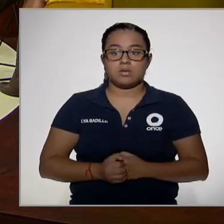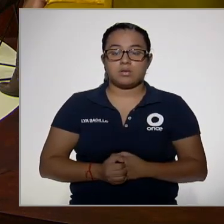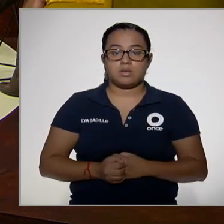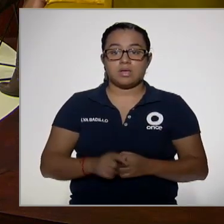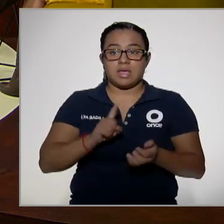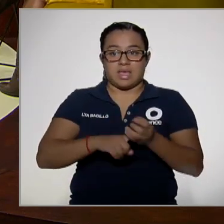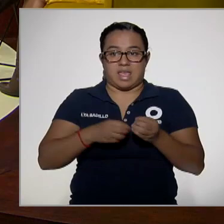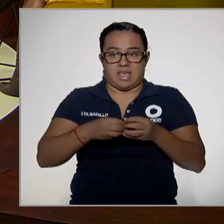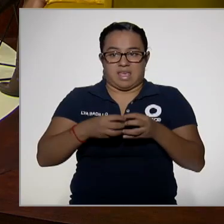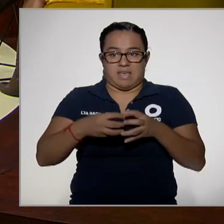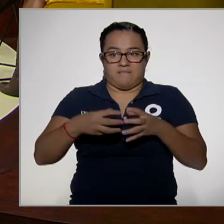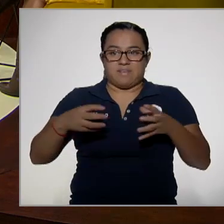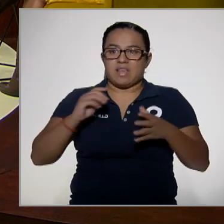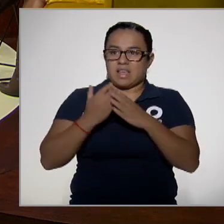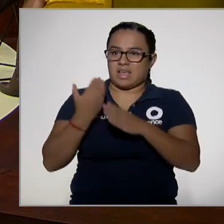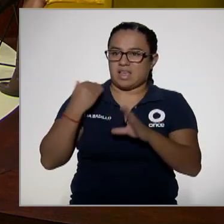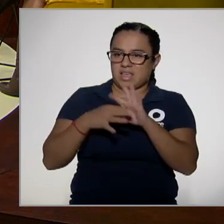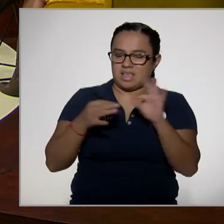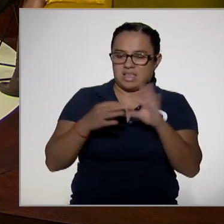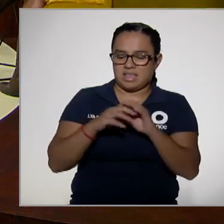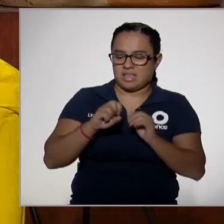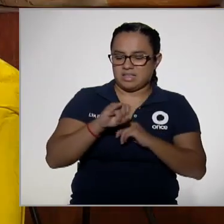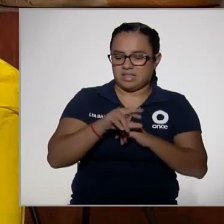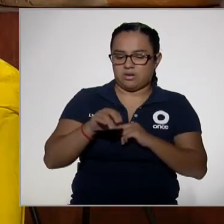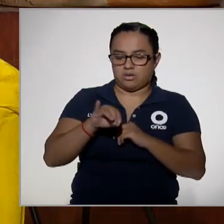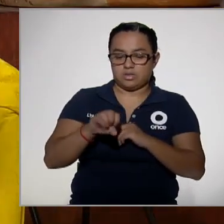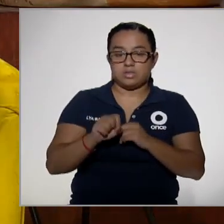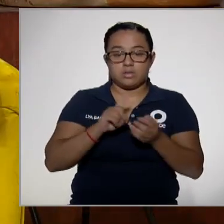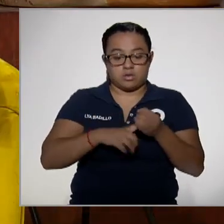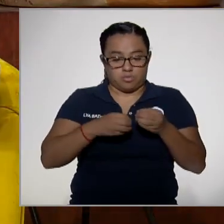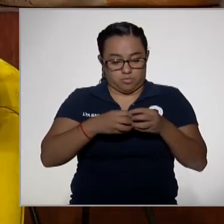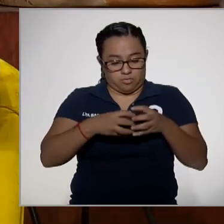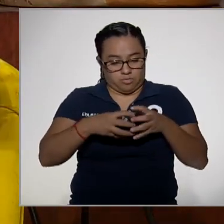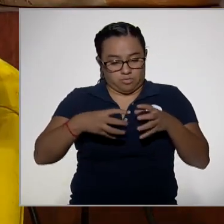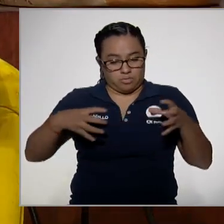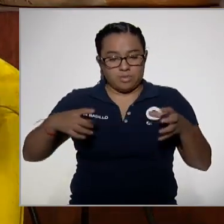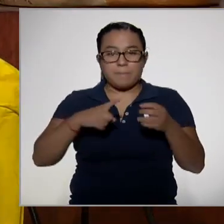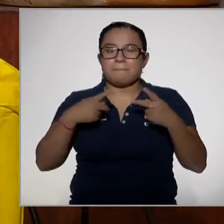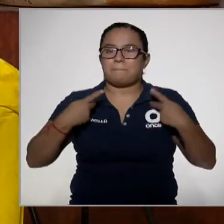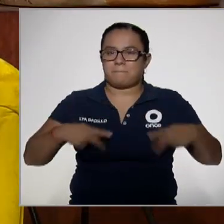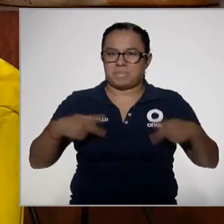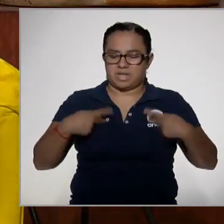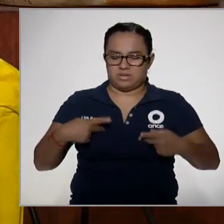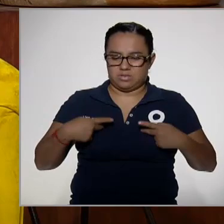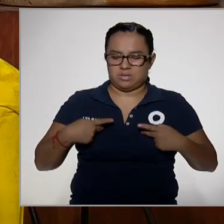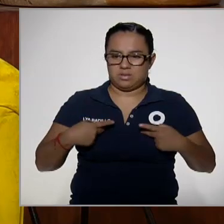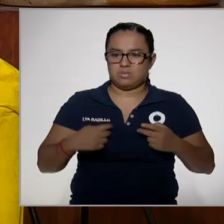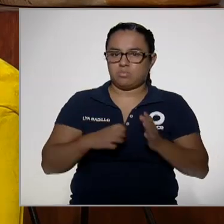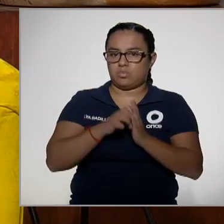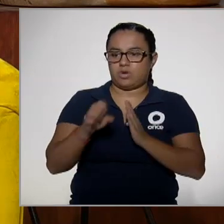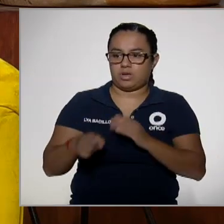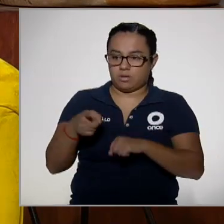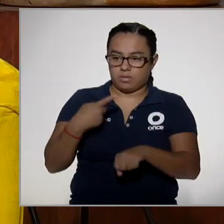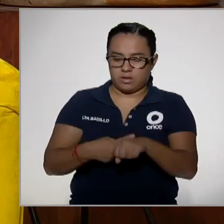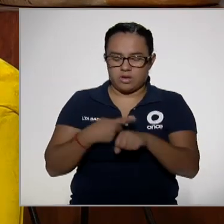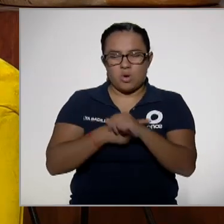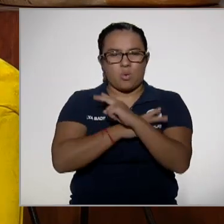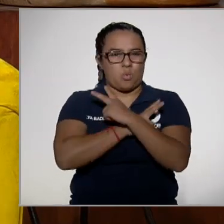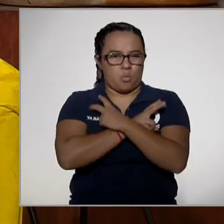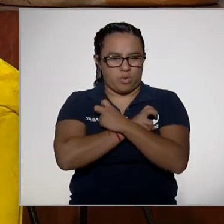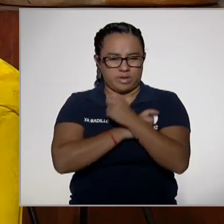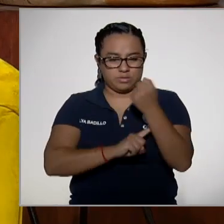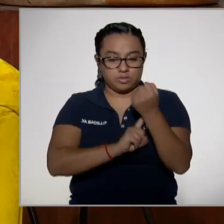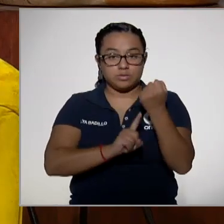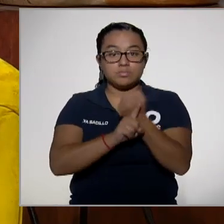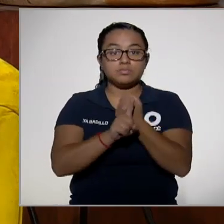inflamatorio como comentábamos igual con la cirrosis el estado inflamatorio crónico en las personas como lo puede condicionar una enfermedad reumatológica